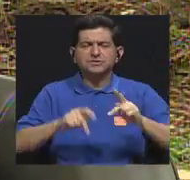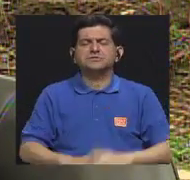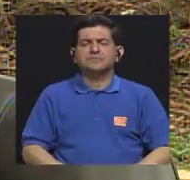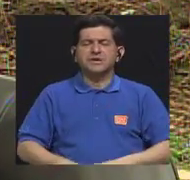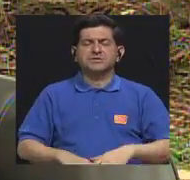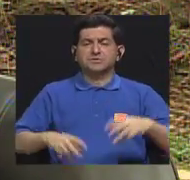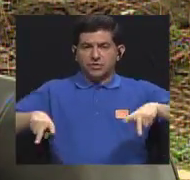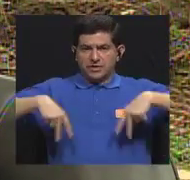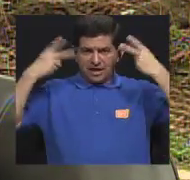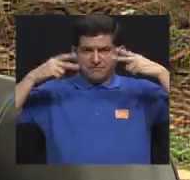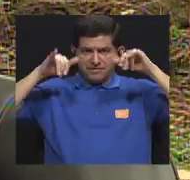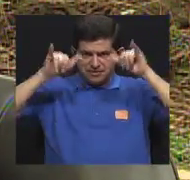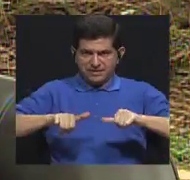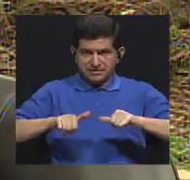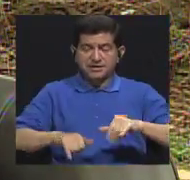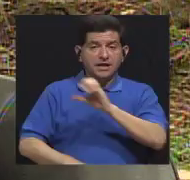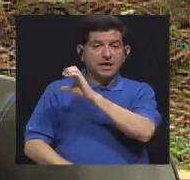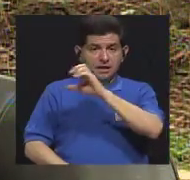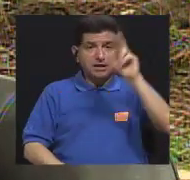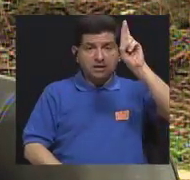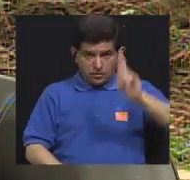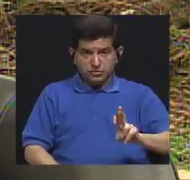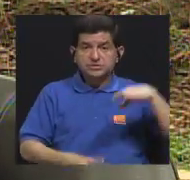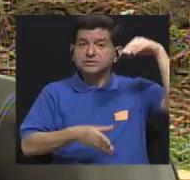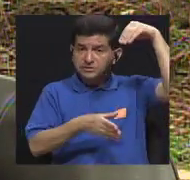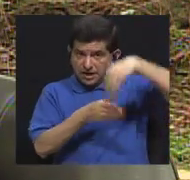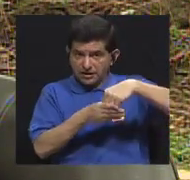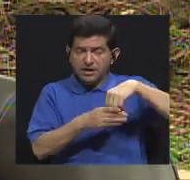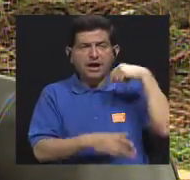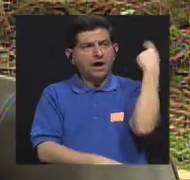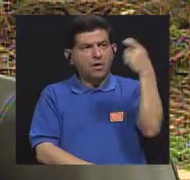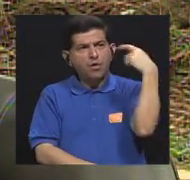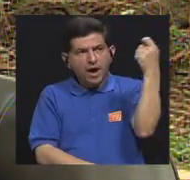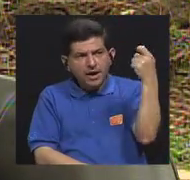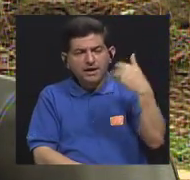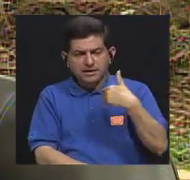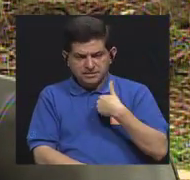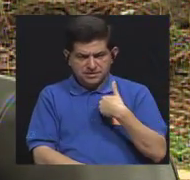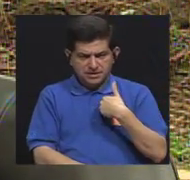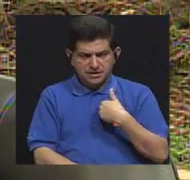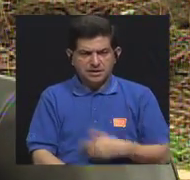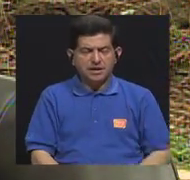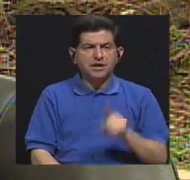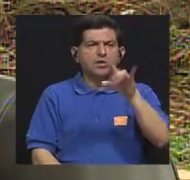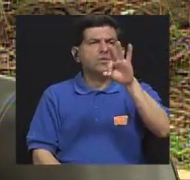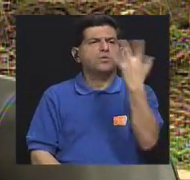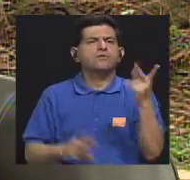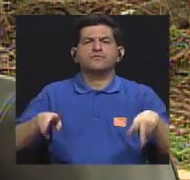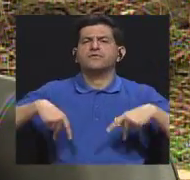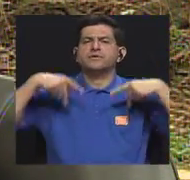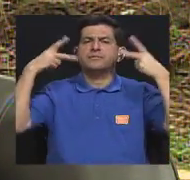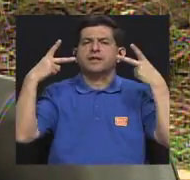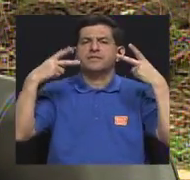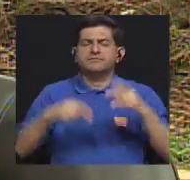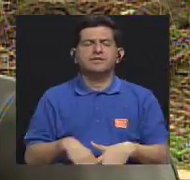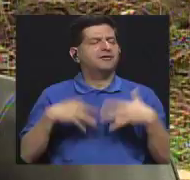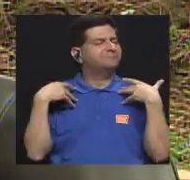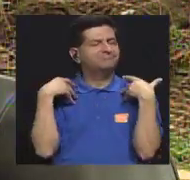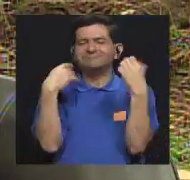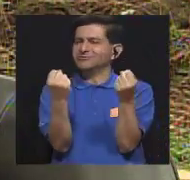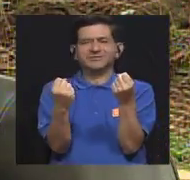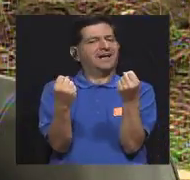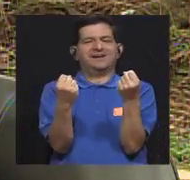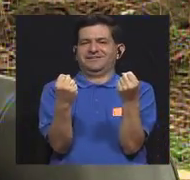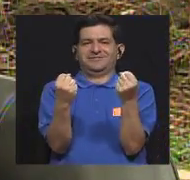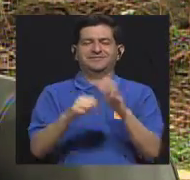Rica forma parte de estas. En Guanacaste tienen un estilo de vida muy sano, o